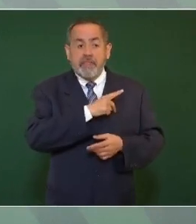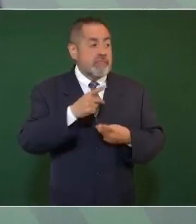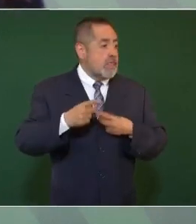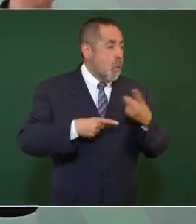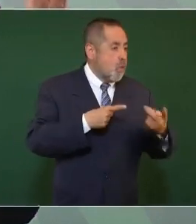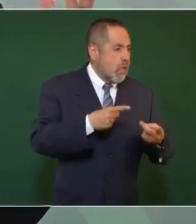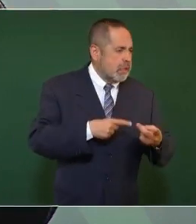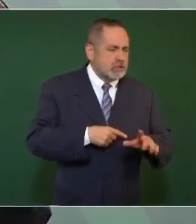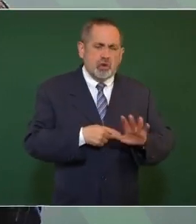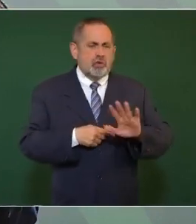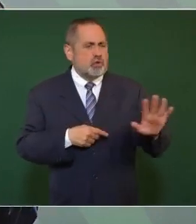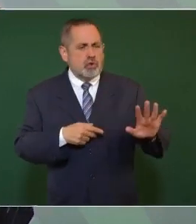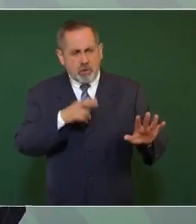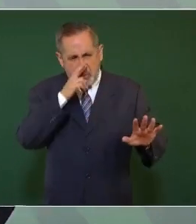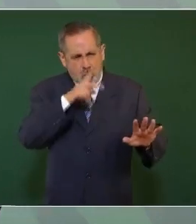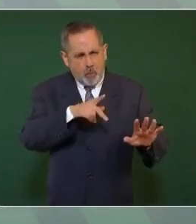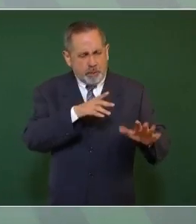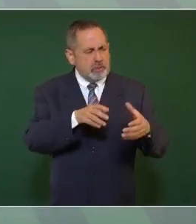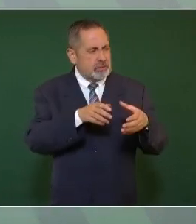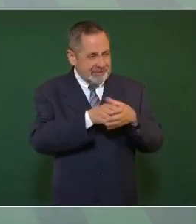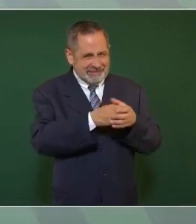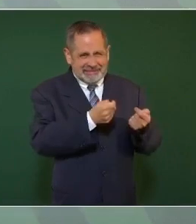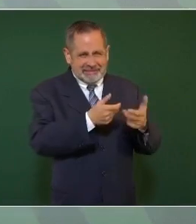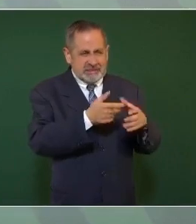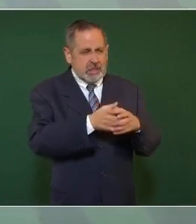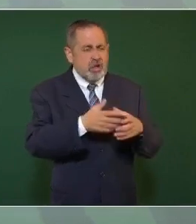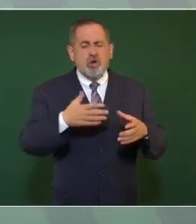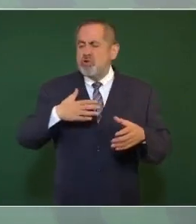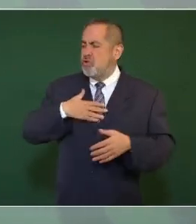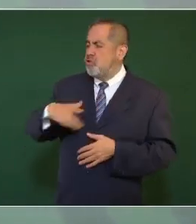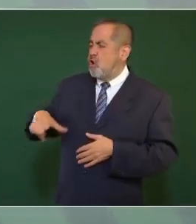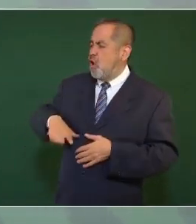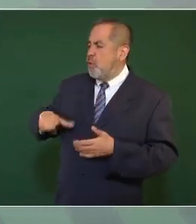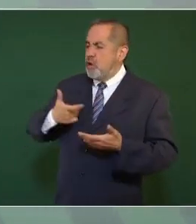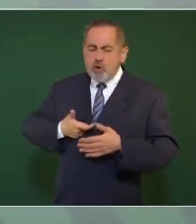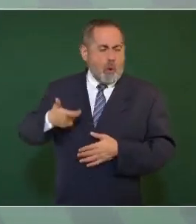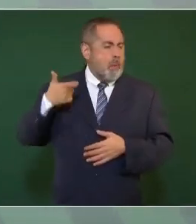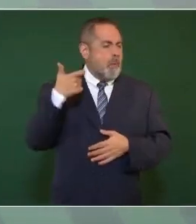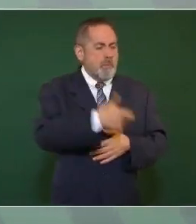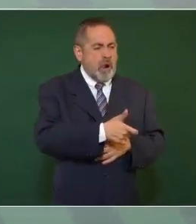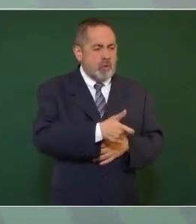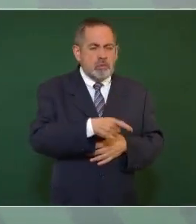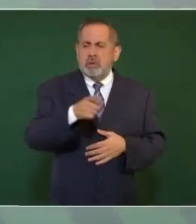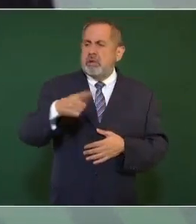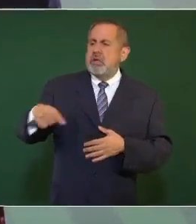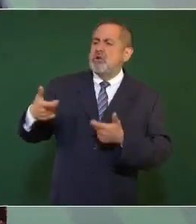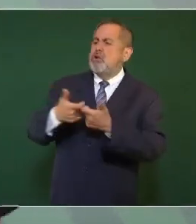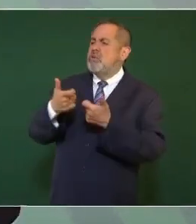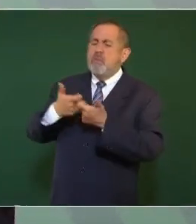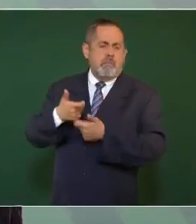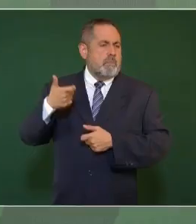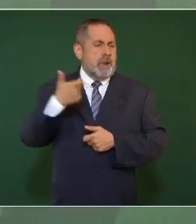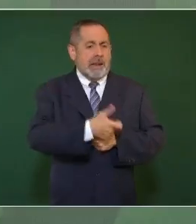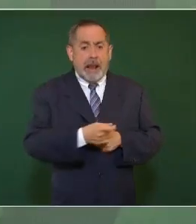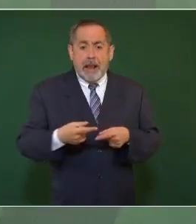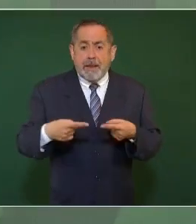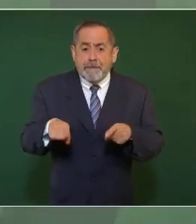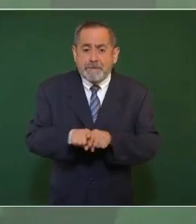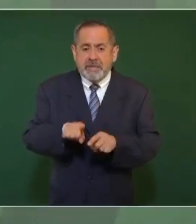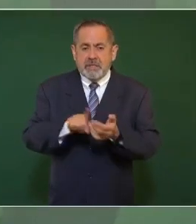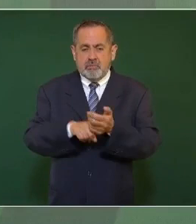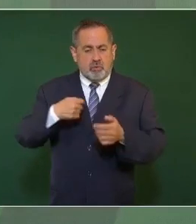de una minoría en deuda pública, lo que ya padecimos nosotros. La